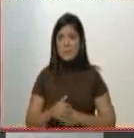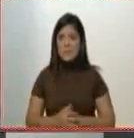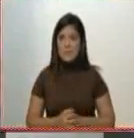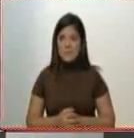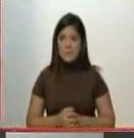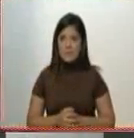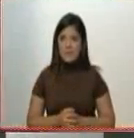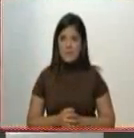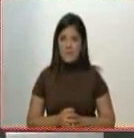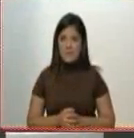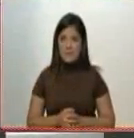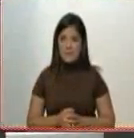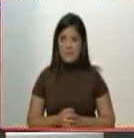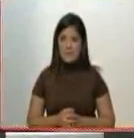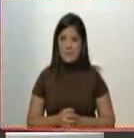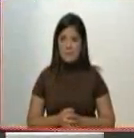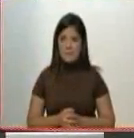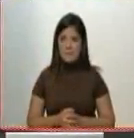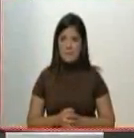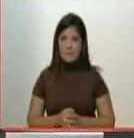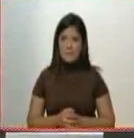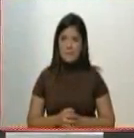Dale, aquí vamos a ver.